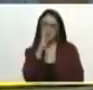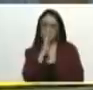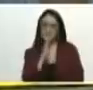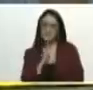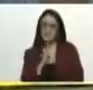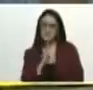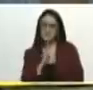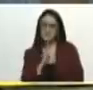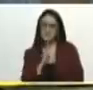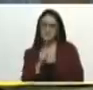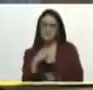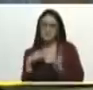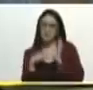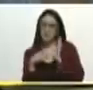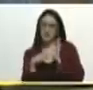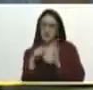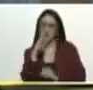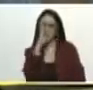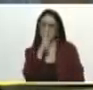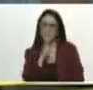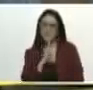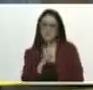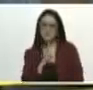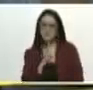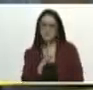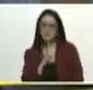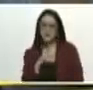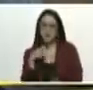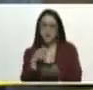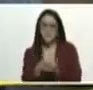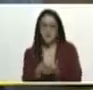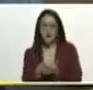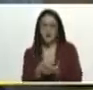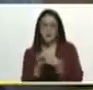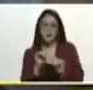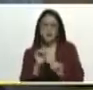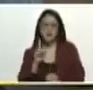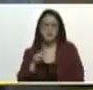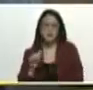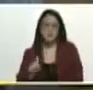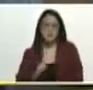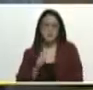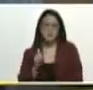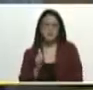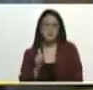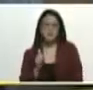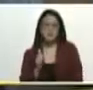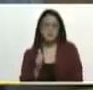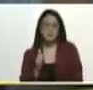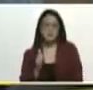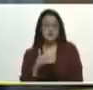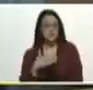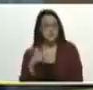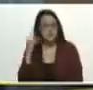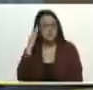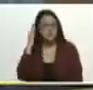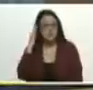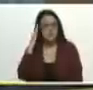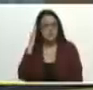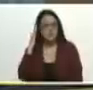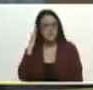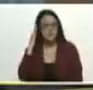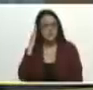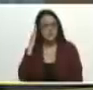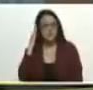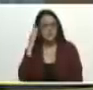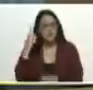deduciendo de la deuda de Brasil de los pagos y aprovechando la oportunidad. Quisiera saber si